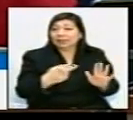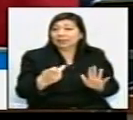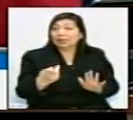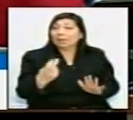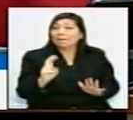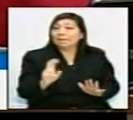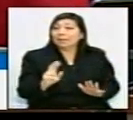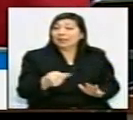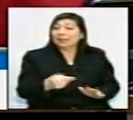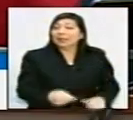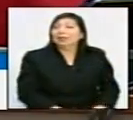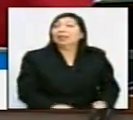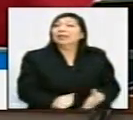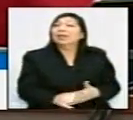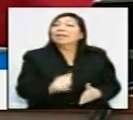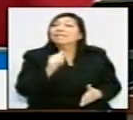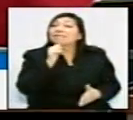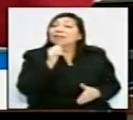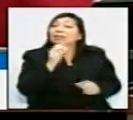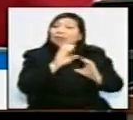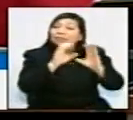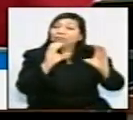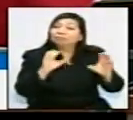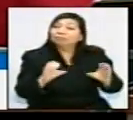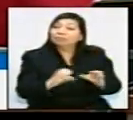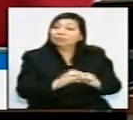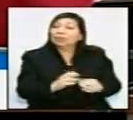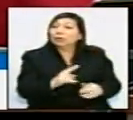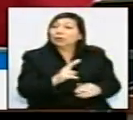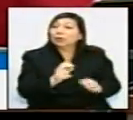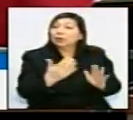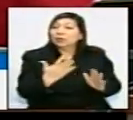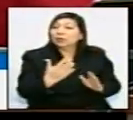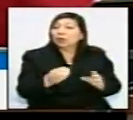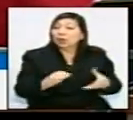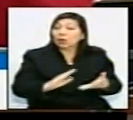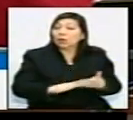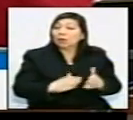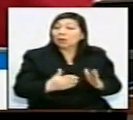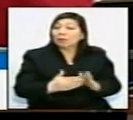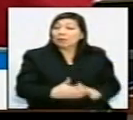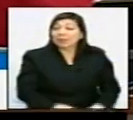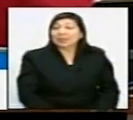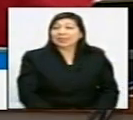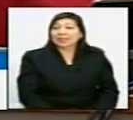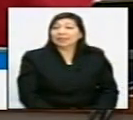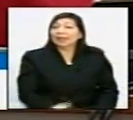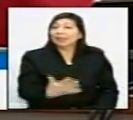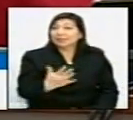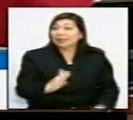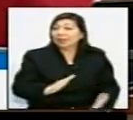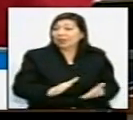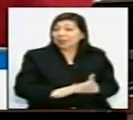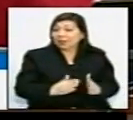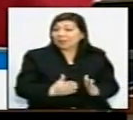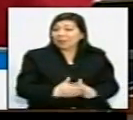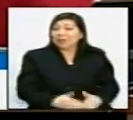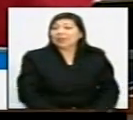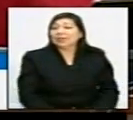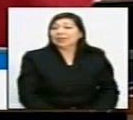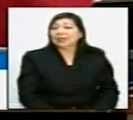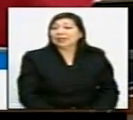66.720 predios individuales que faltan ser titulados, 205 comunidades campesinas y 5 comunidades nativas.